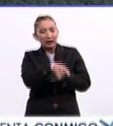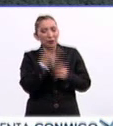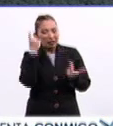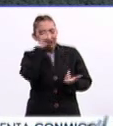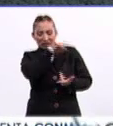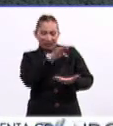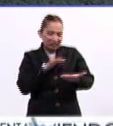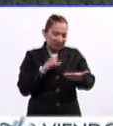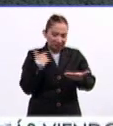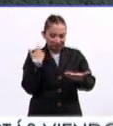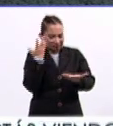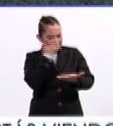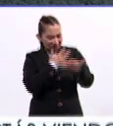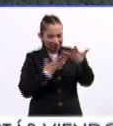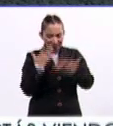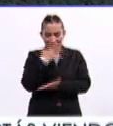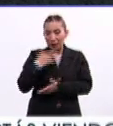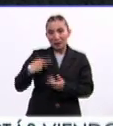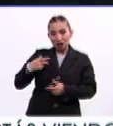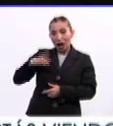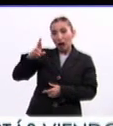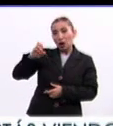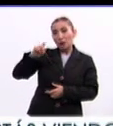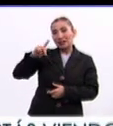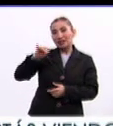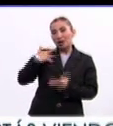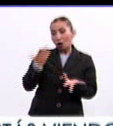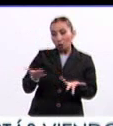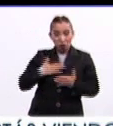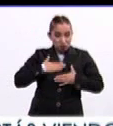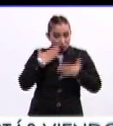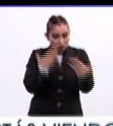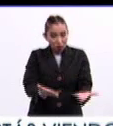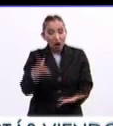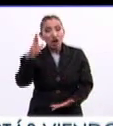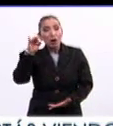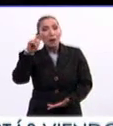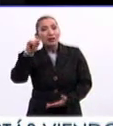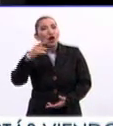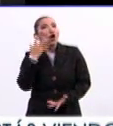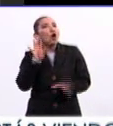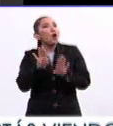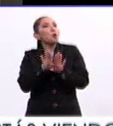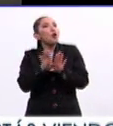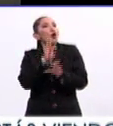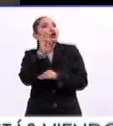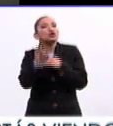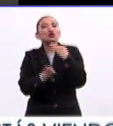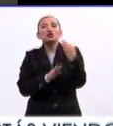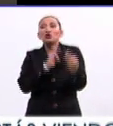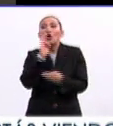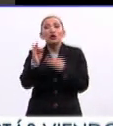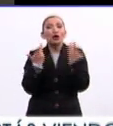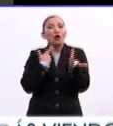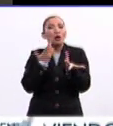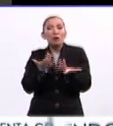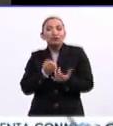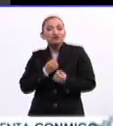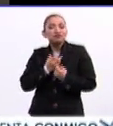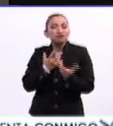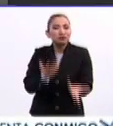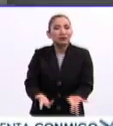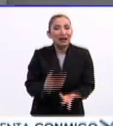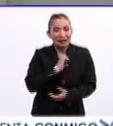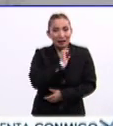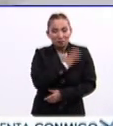y para los románticos, por ejemplo, poco sincera, ¿no? El romántico esperaba que todo fuera como pues como Espronceda, ¿no? En el caso español o en el